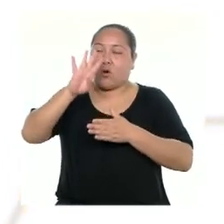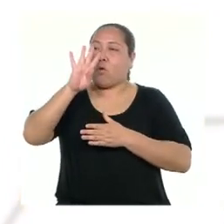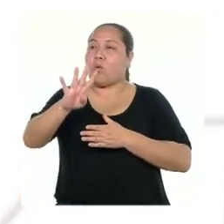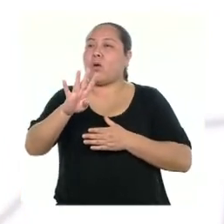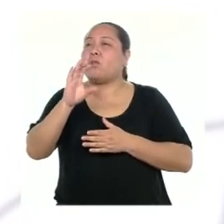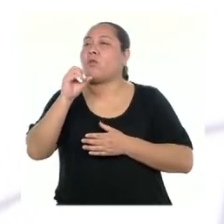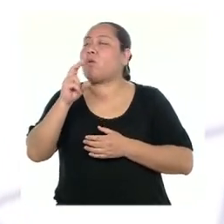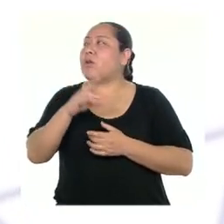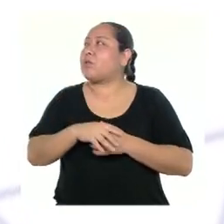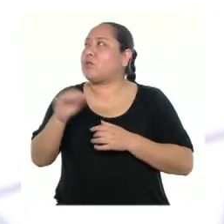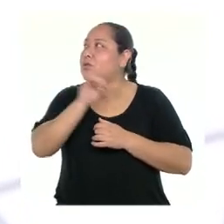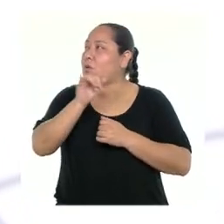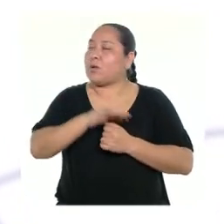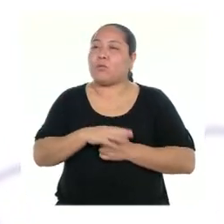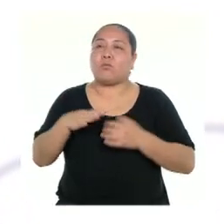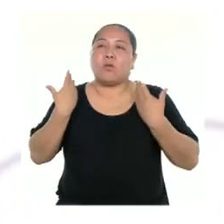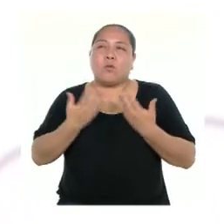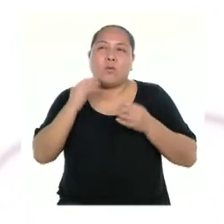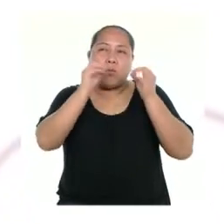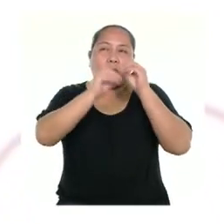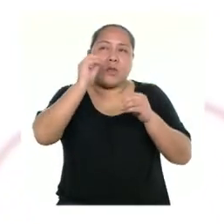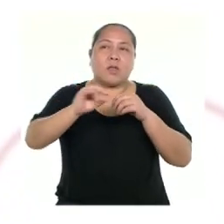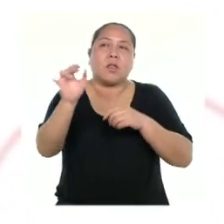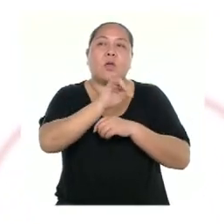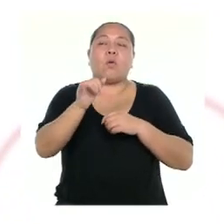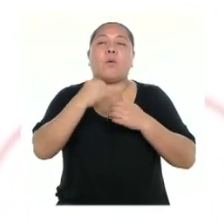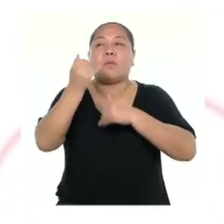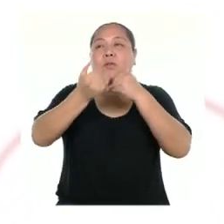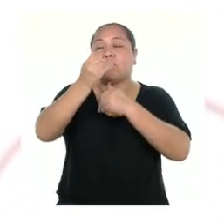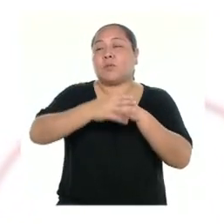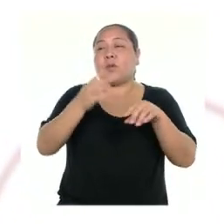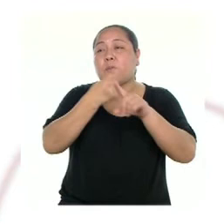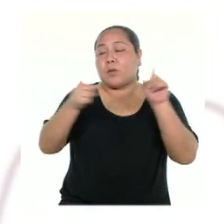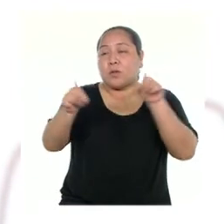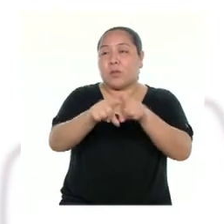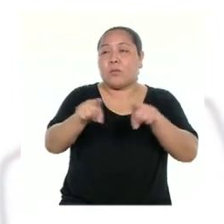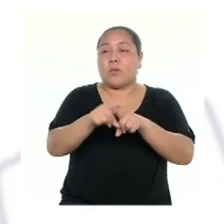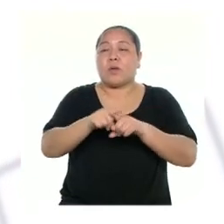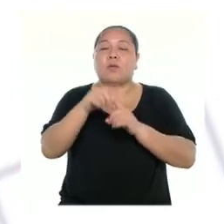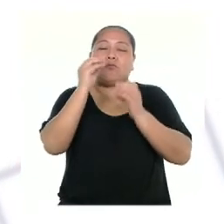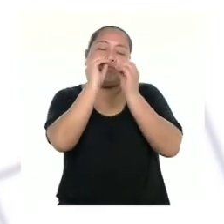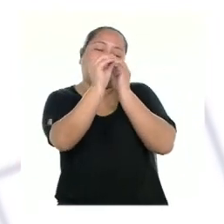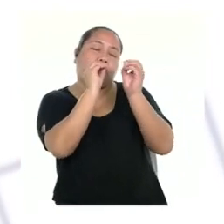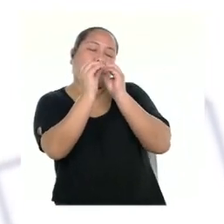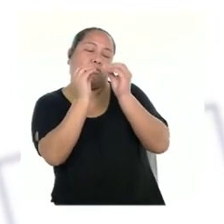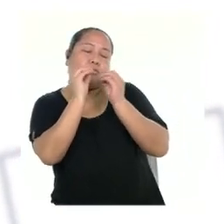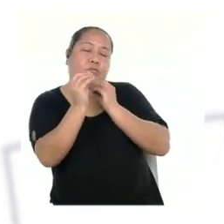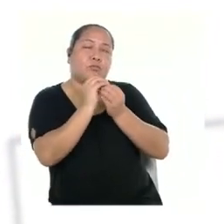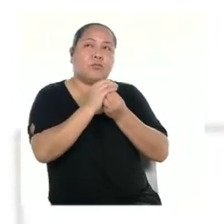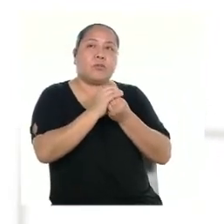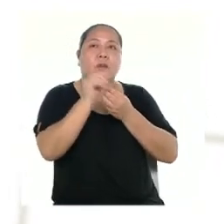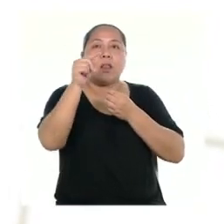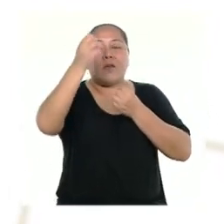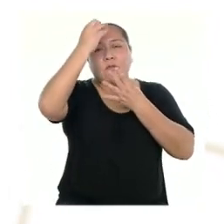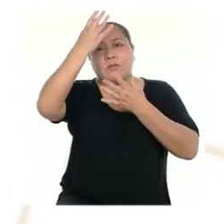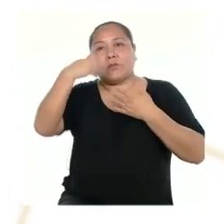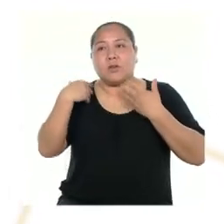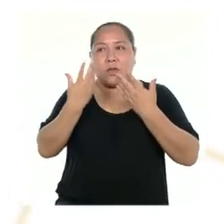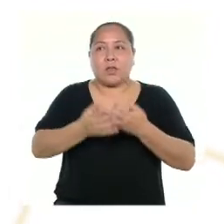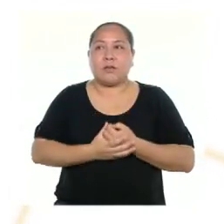iguales. Podríamos aplicar el mismo procedimiento, pero también podemos aplicar un ajuste a la información que ya tenemos,